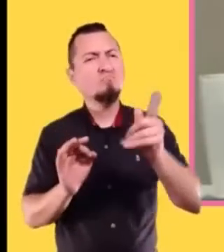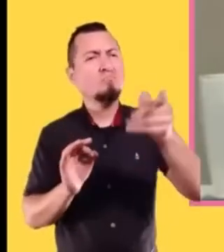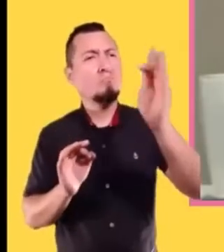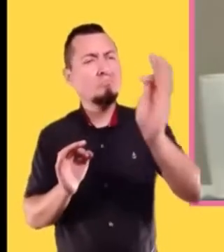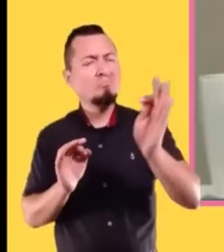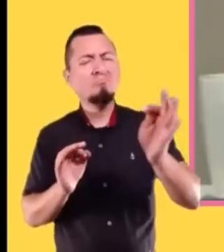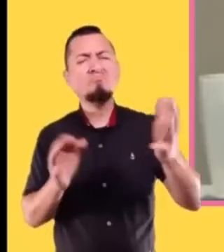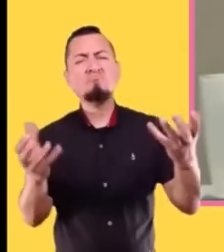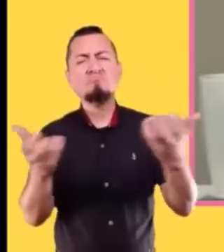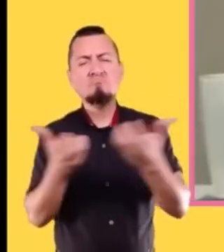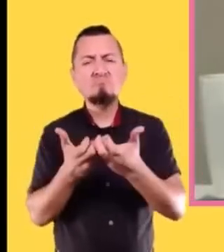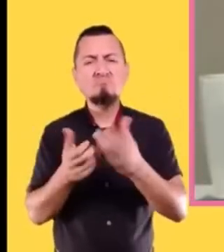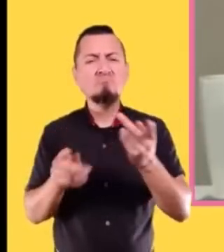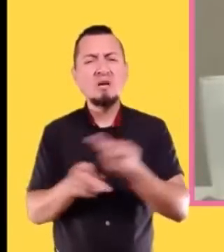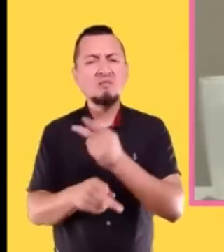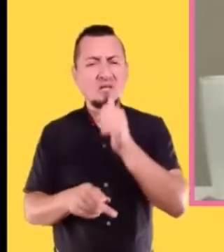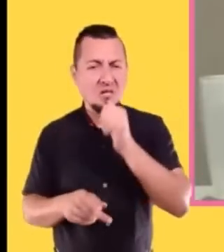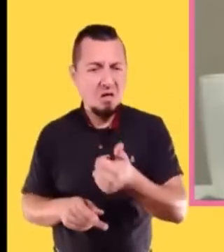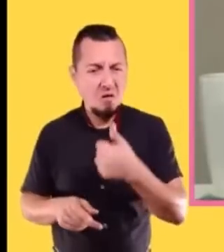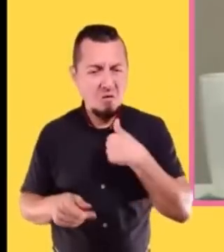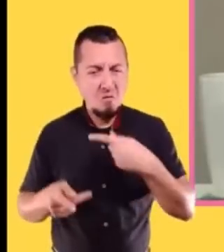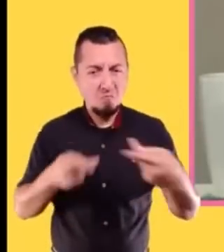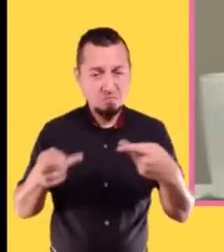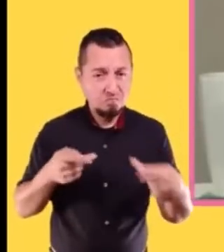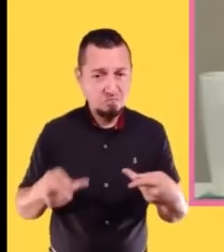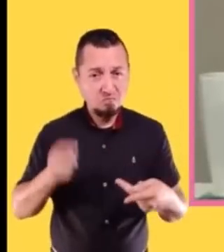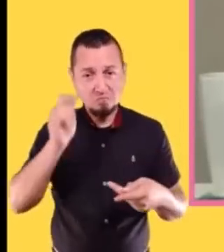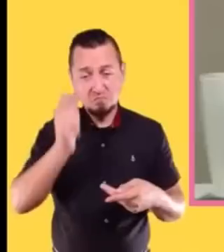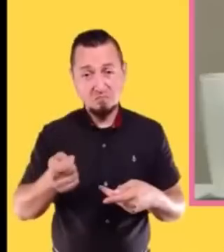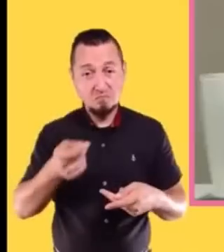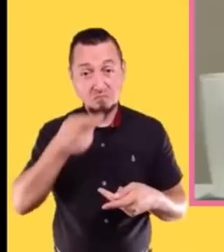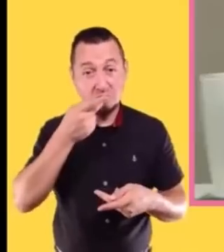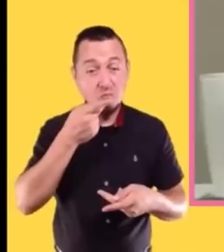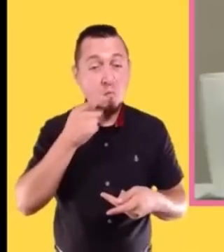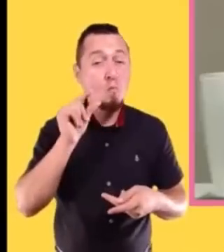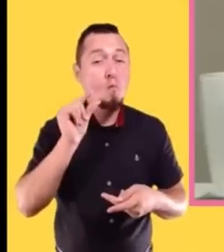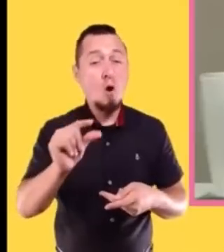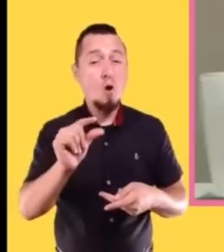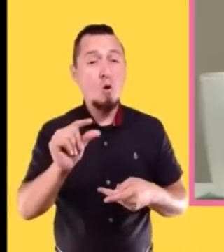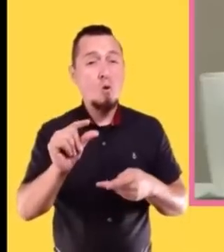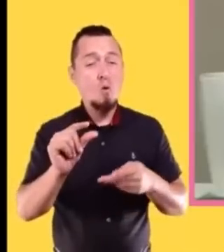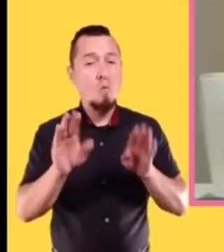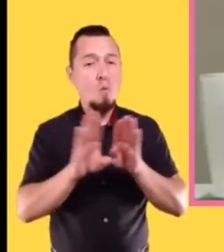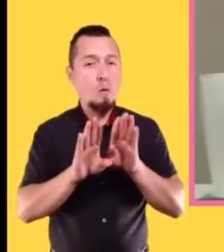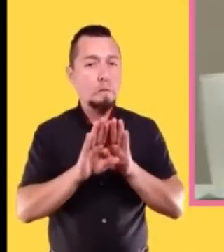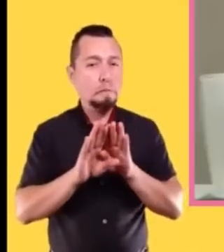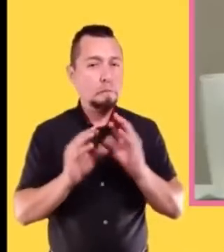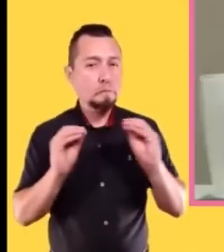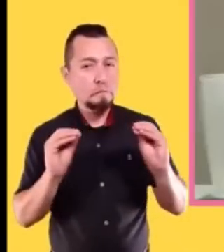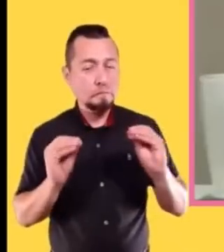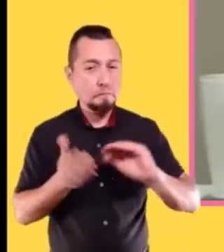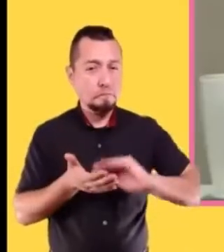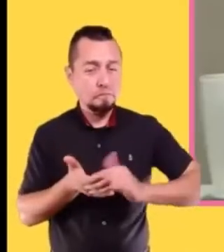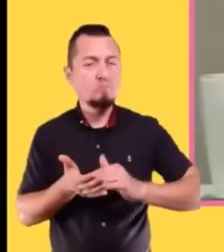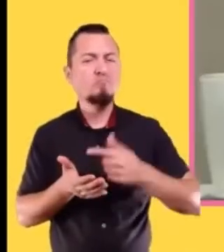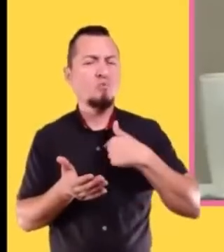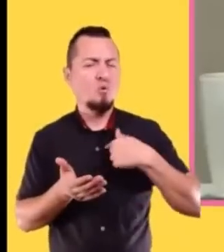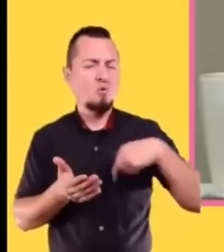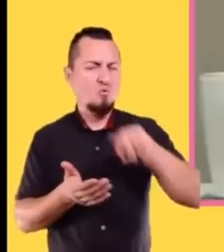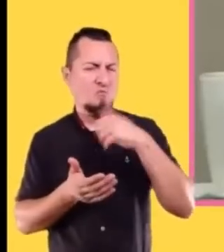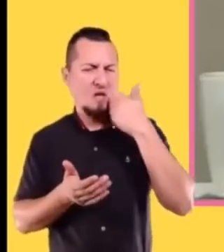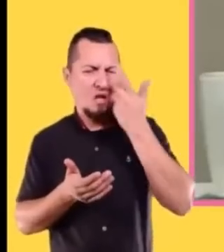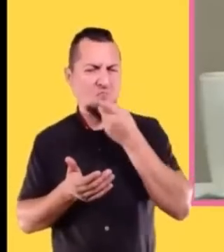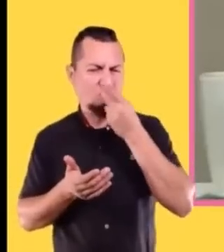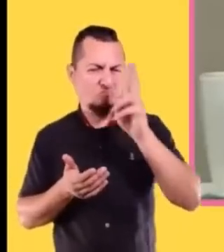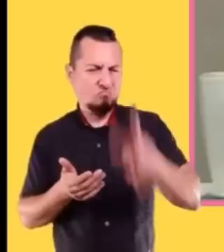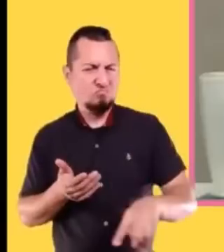tema del que mediáticamente no se habla mucho, pero es un tema muy importante que debemos